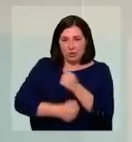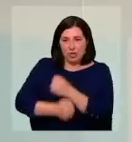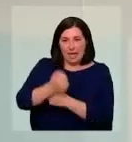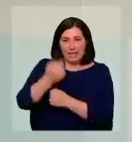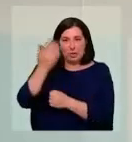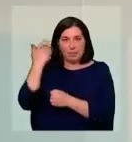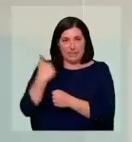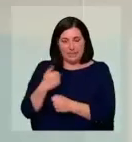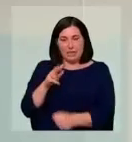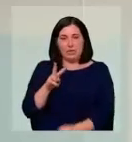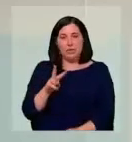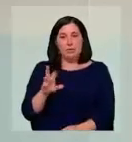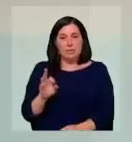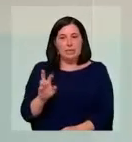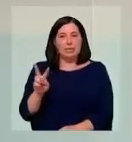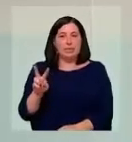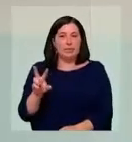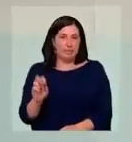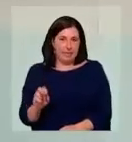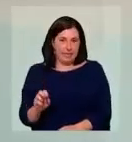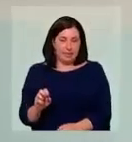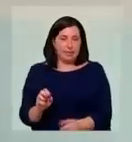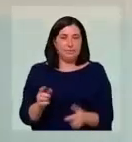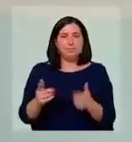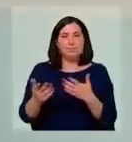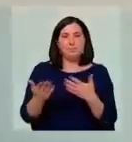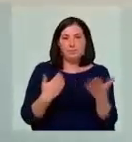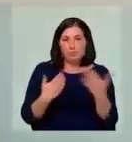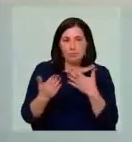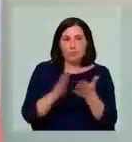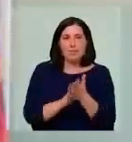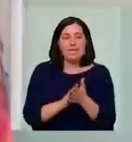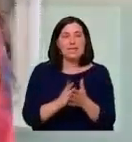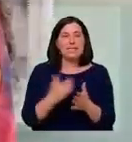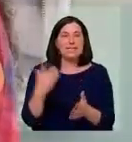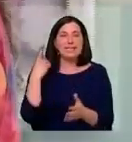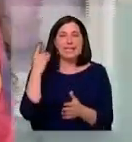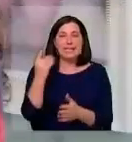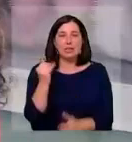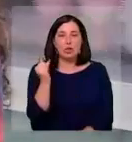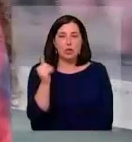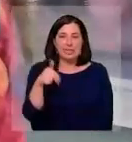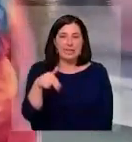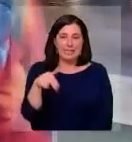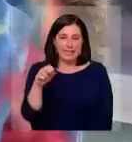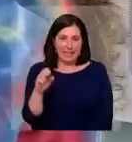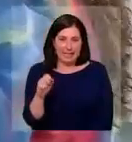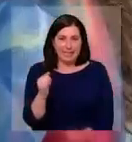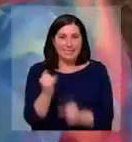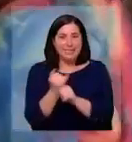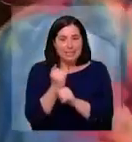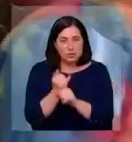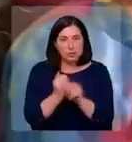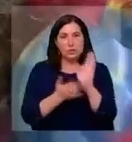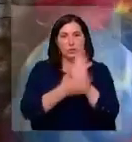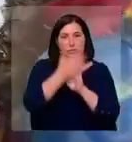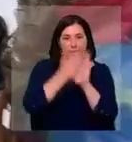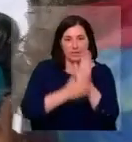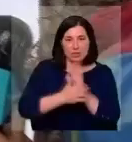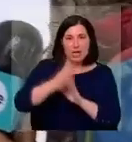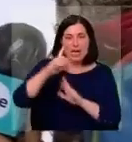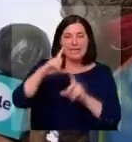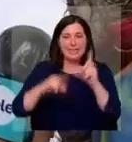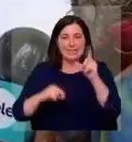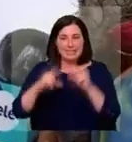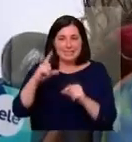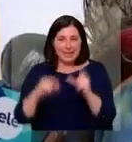2020. Vamos a conversar con el director del INE al respecto de estos datos para entender un poco, bueno, cuáles son los números que